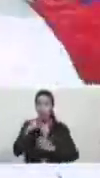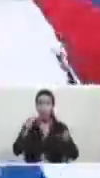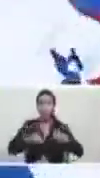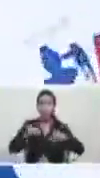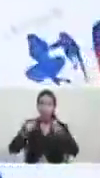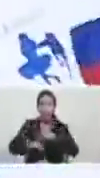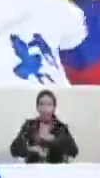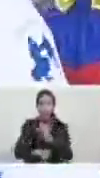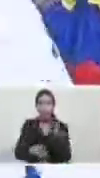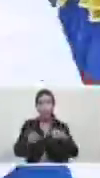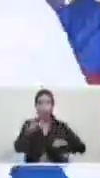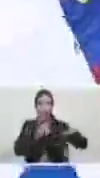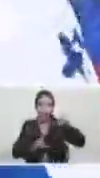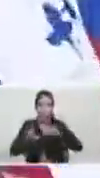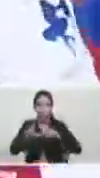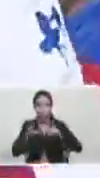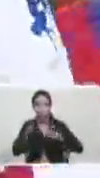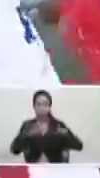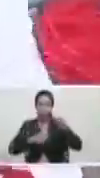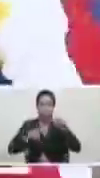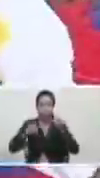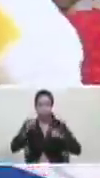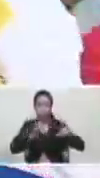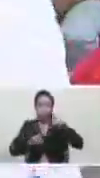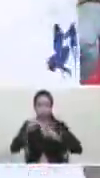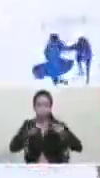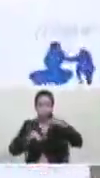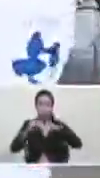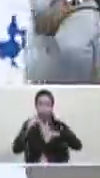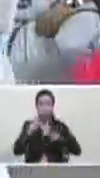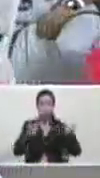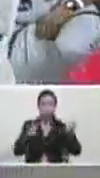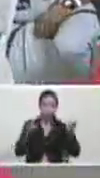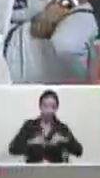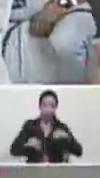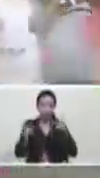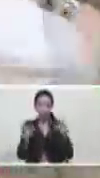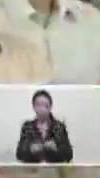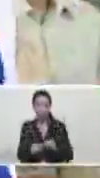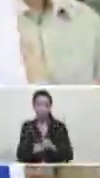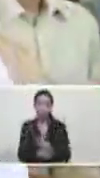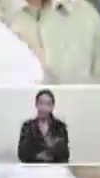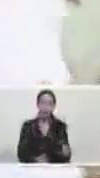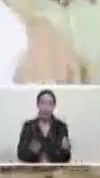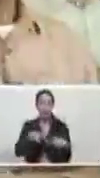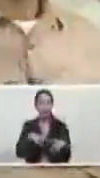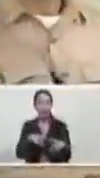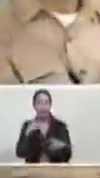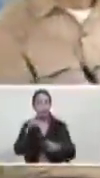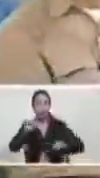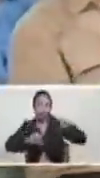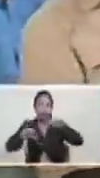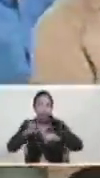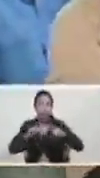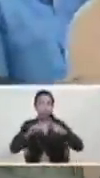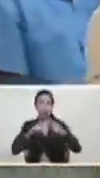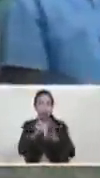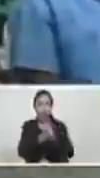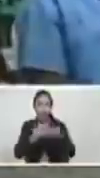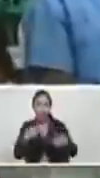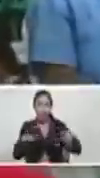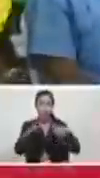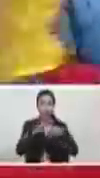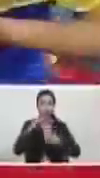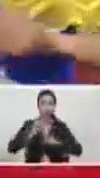con laboratorios, droguerías y farmacias. Una organización de los trabajadores de la industria química farmacéutica para garantizar la producción